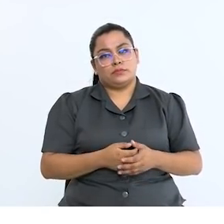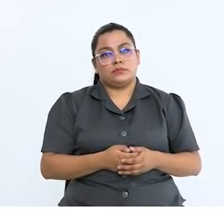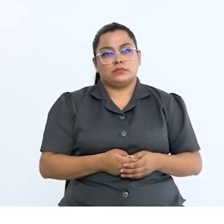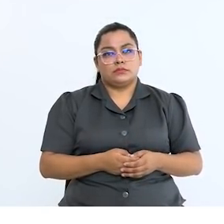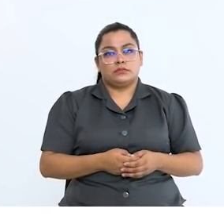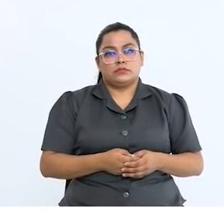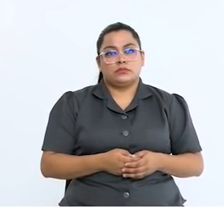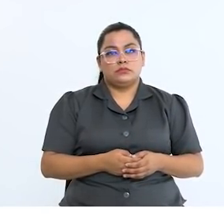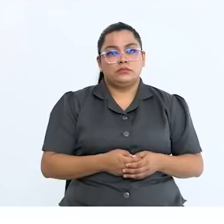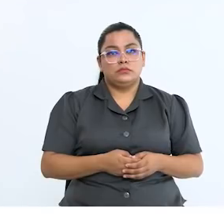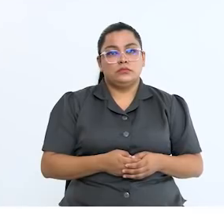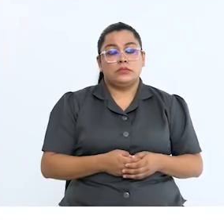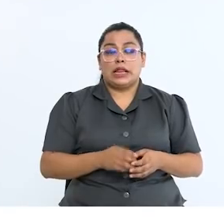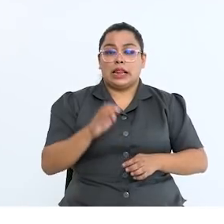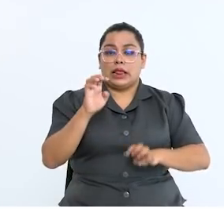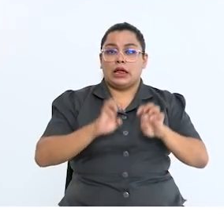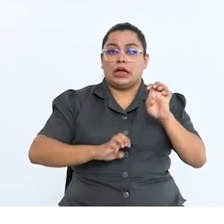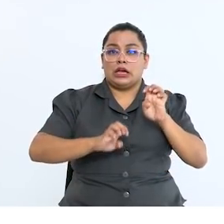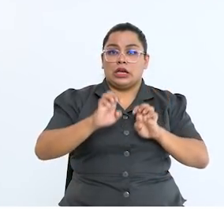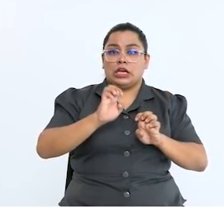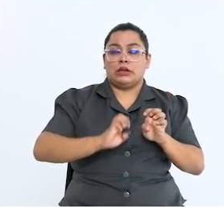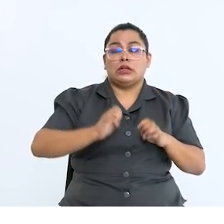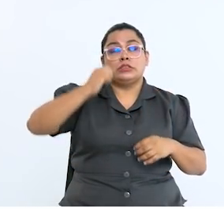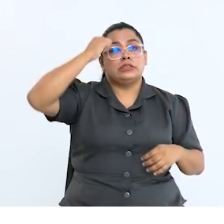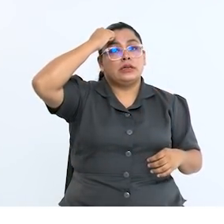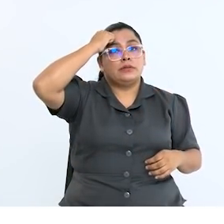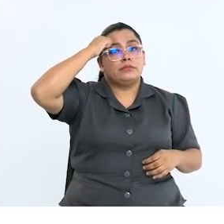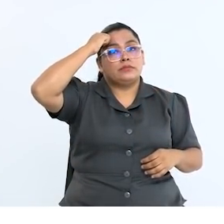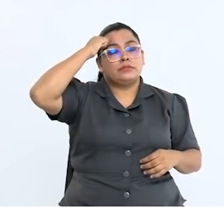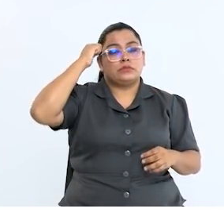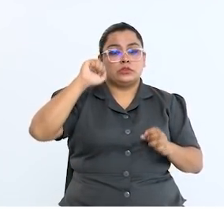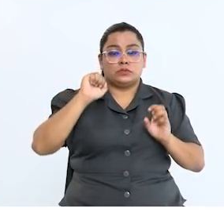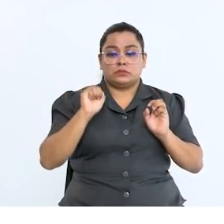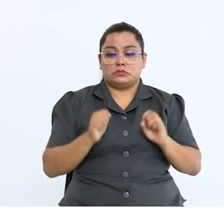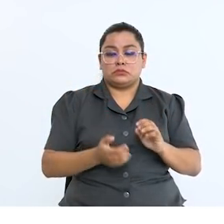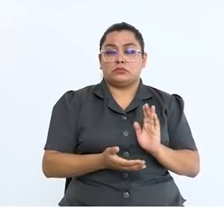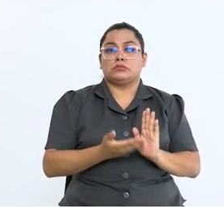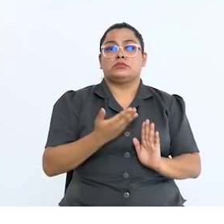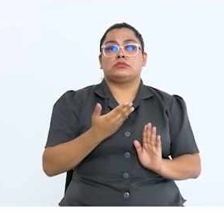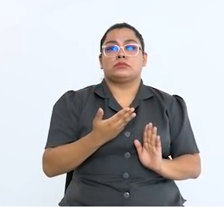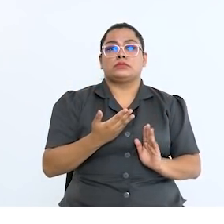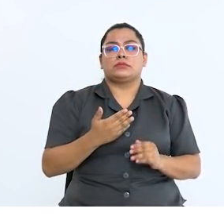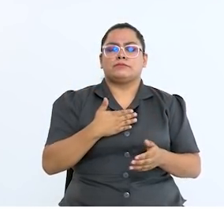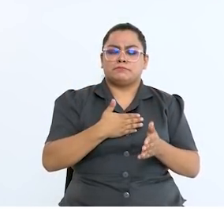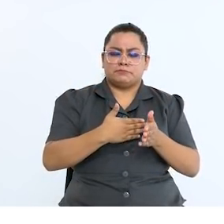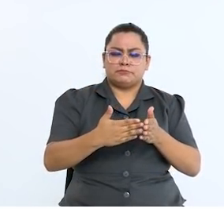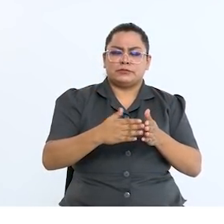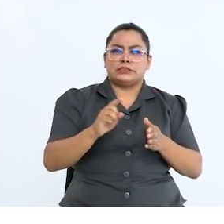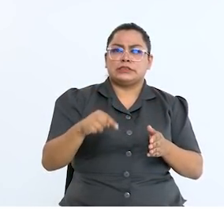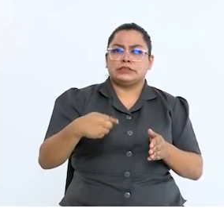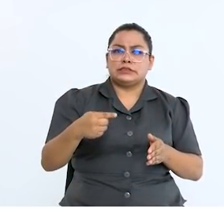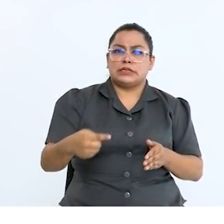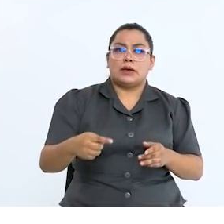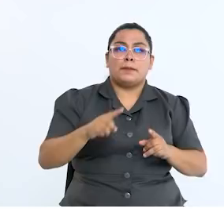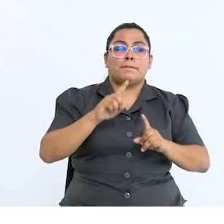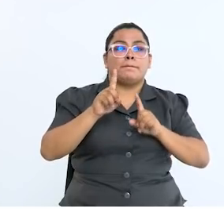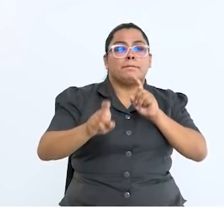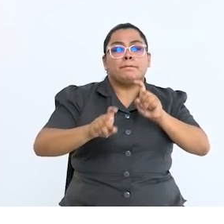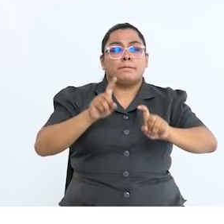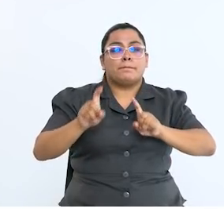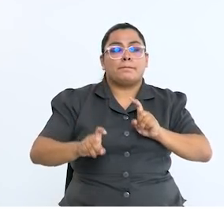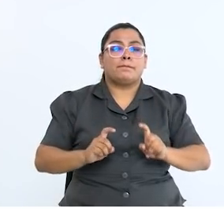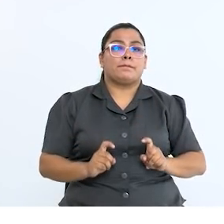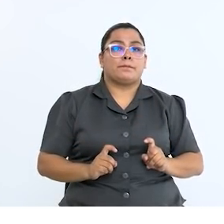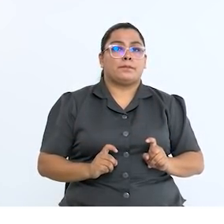lado, no podemos dejar fuera la evaluación al servicio de los aprendizajes y del desarrollo. Al inicio, siempre tenemos que hacer